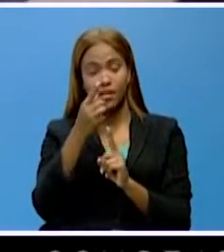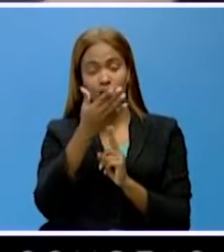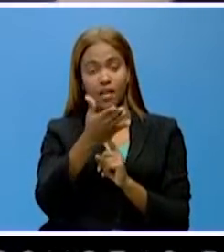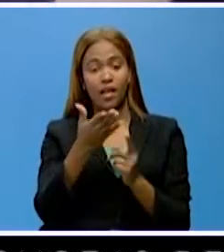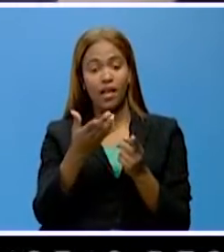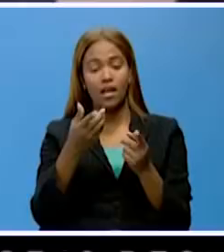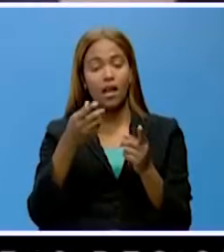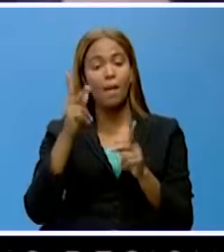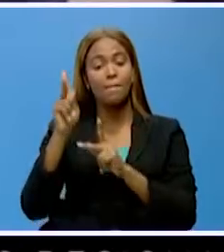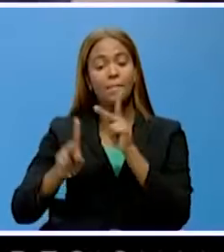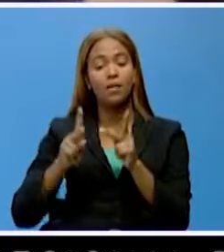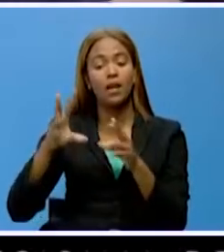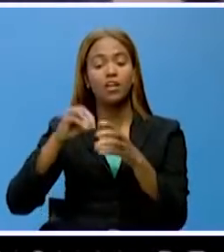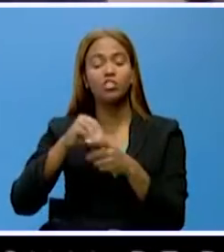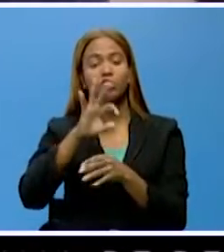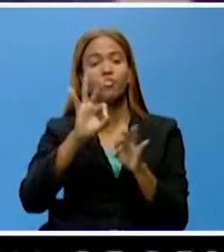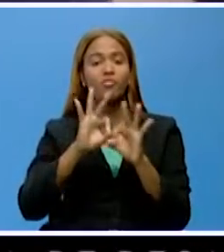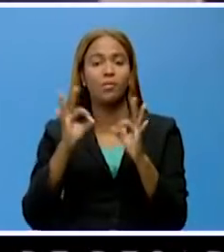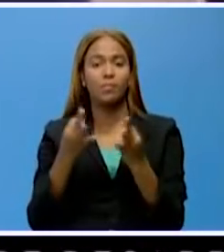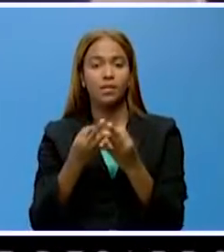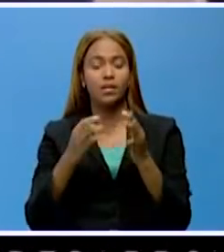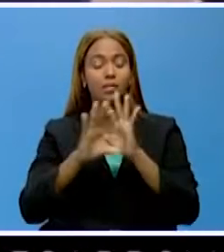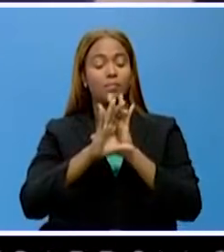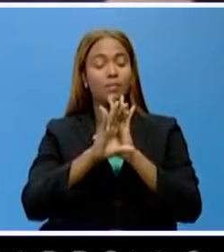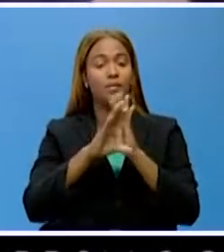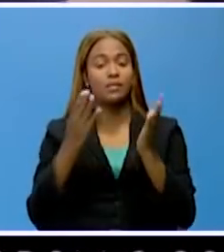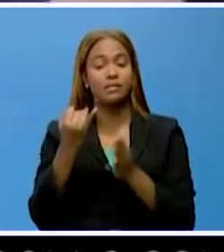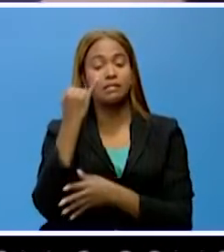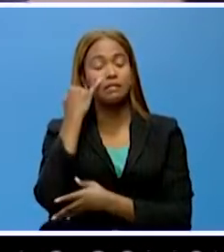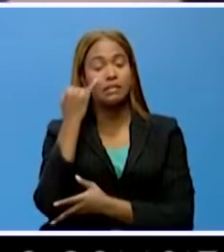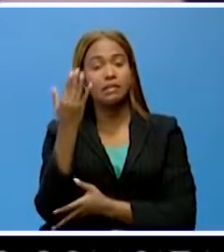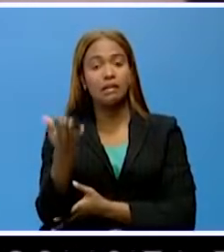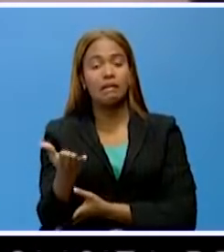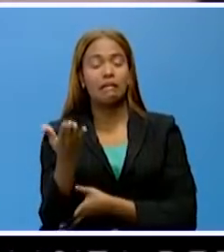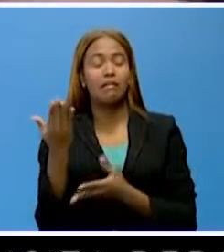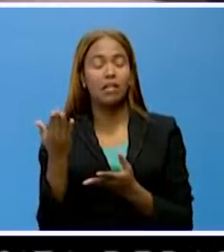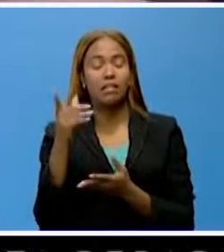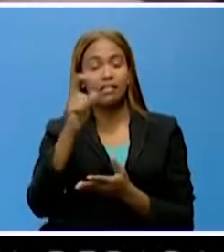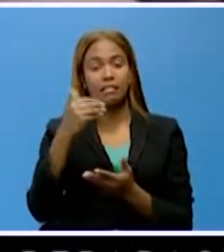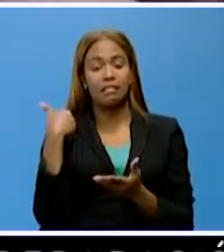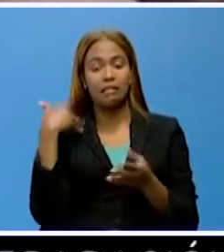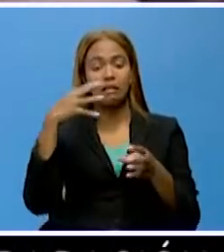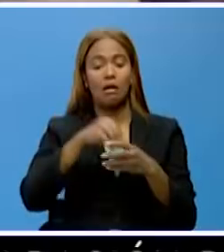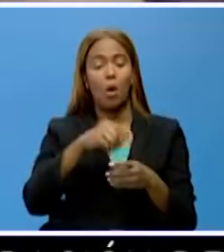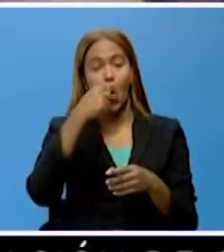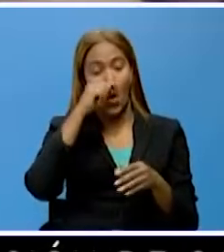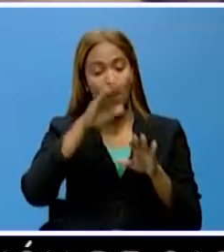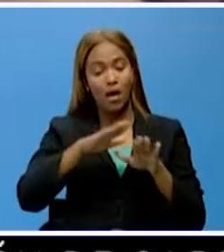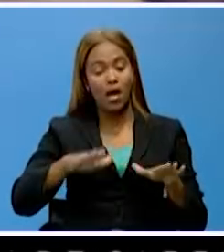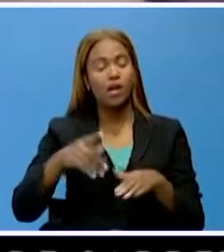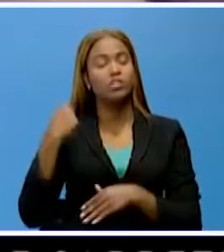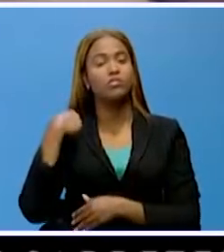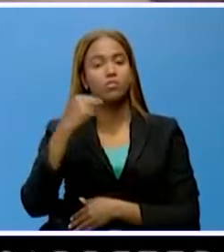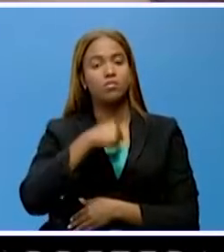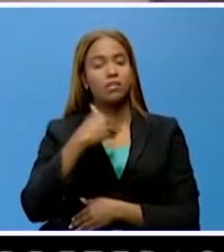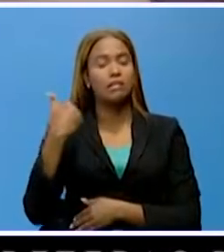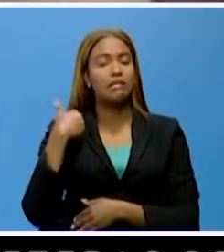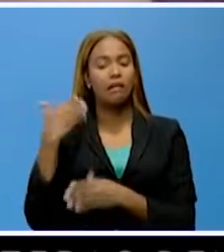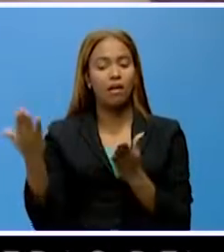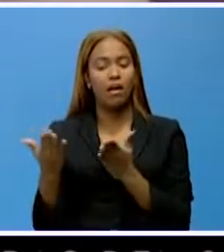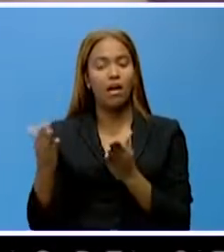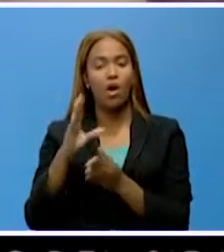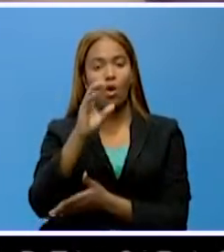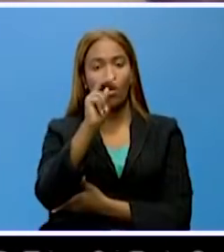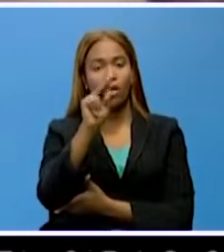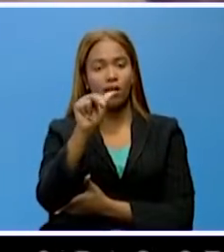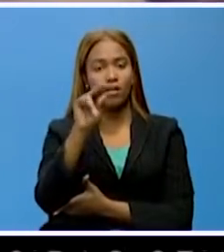un ente de la familia. Por ejemplo, si es algo que tiene que ver con la niñez, nosotros tenemos aquí a